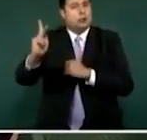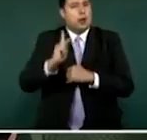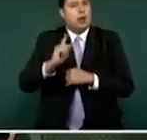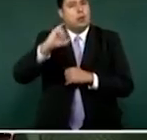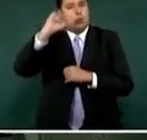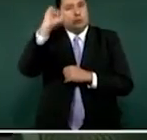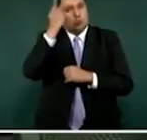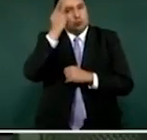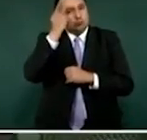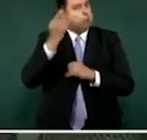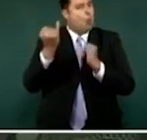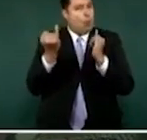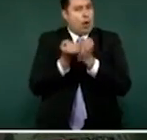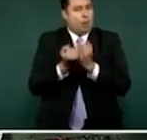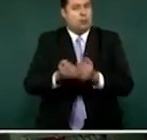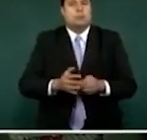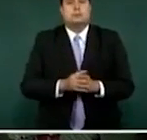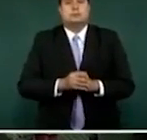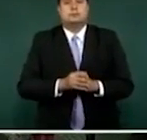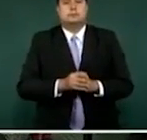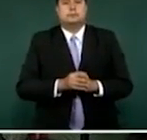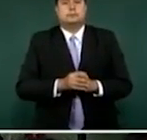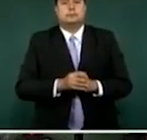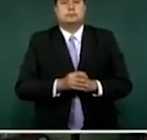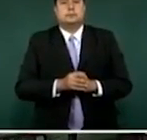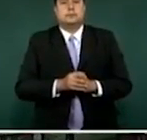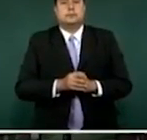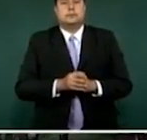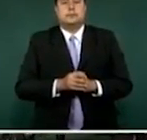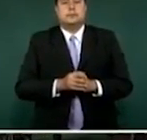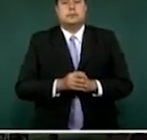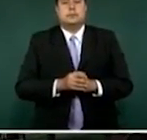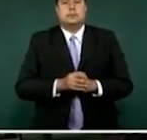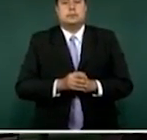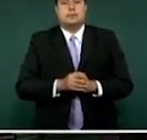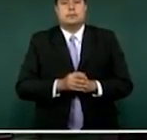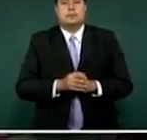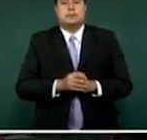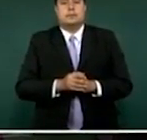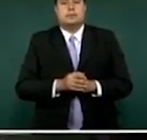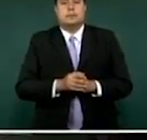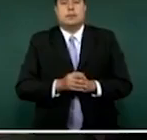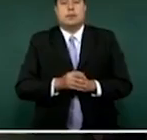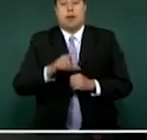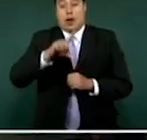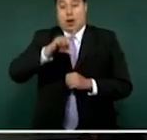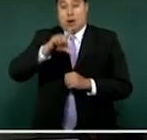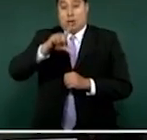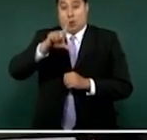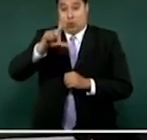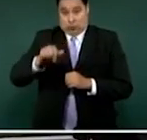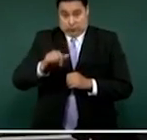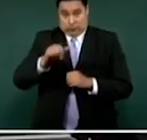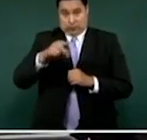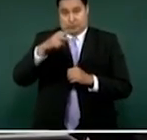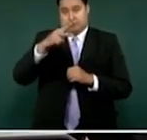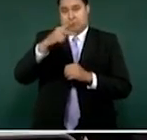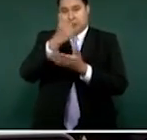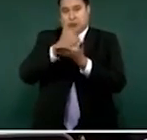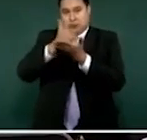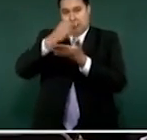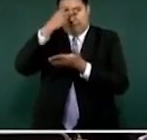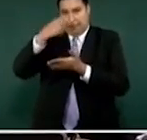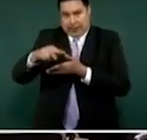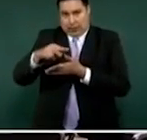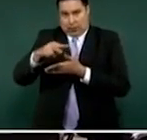hace lo mismo después de que se lleva a cabo la mesa nacional. Aquí